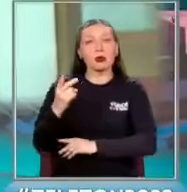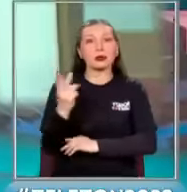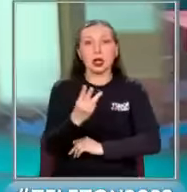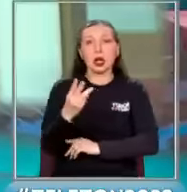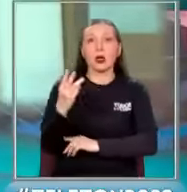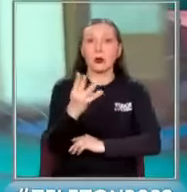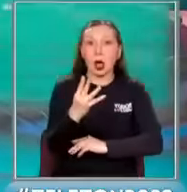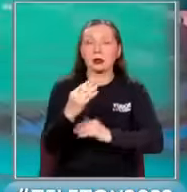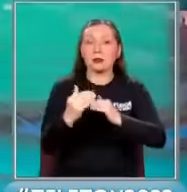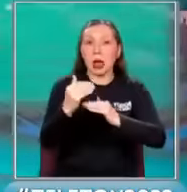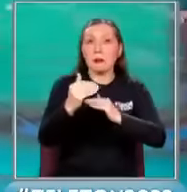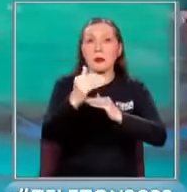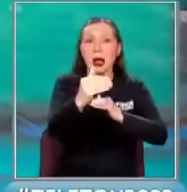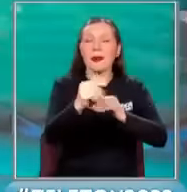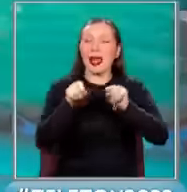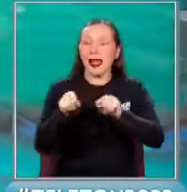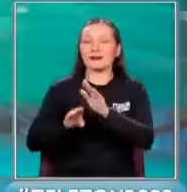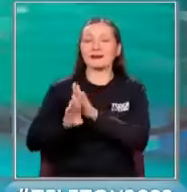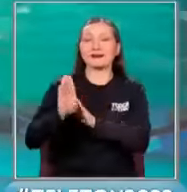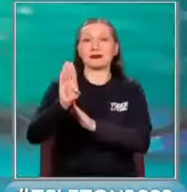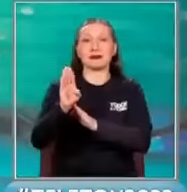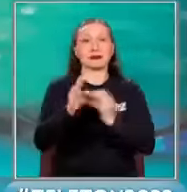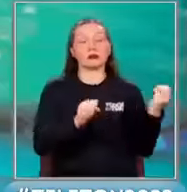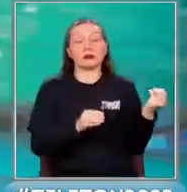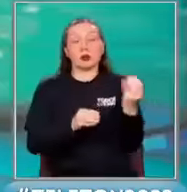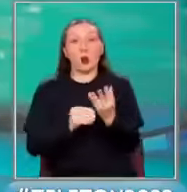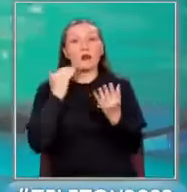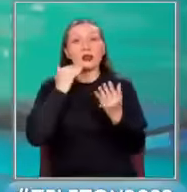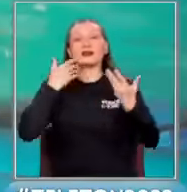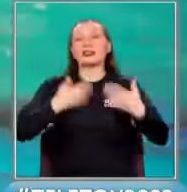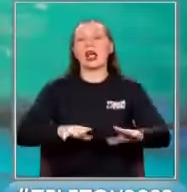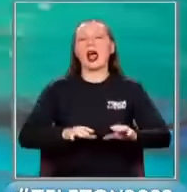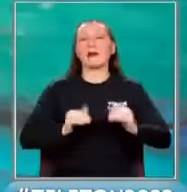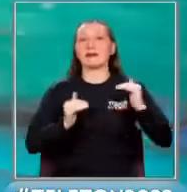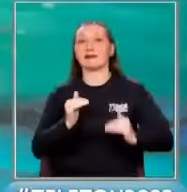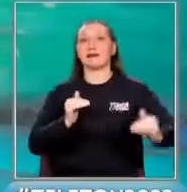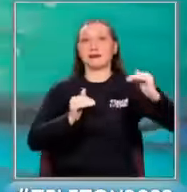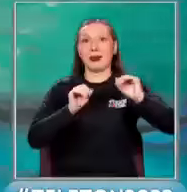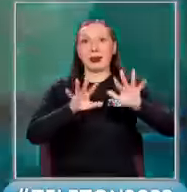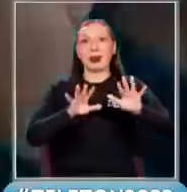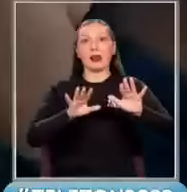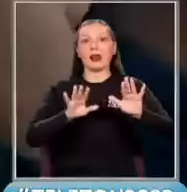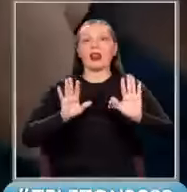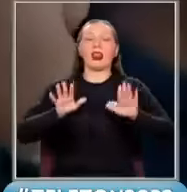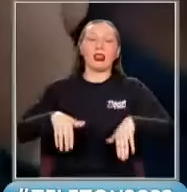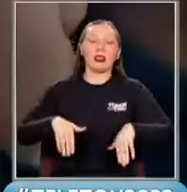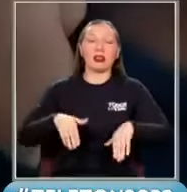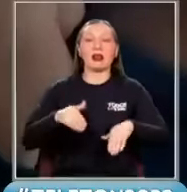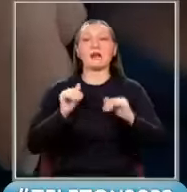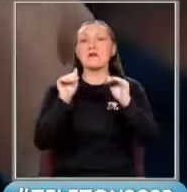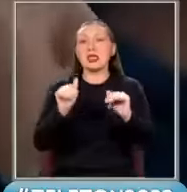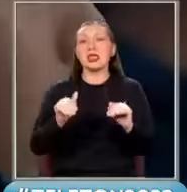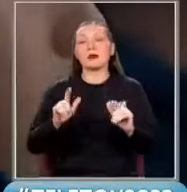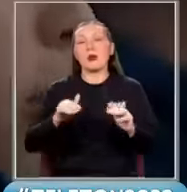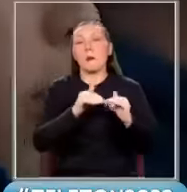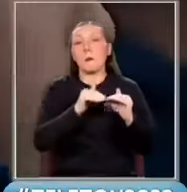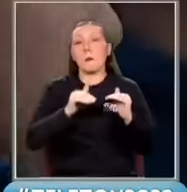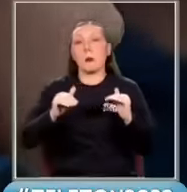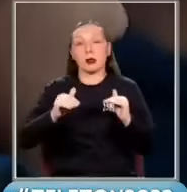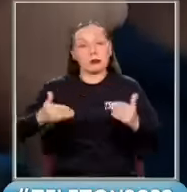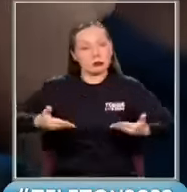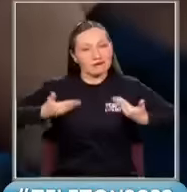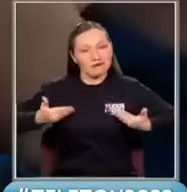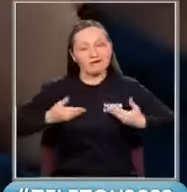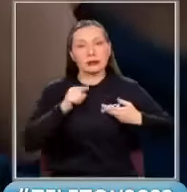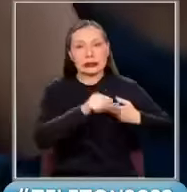2, 3, 4, eso va progresando. En cambio, cuando llega un niño que ya está en 10, se deja estar, trata de mantenerse, entonces la motivación